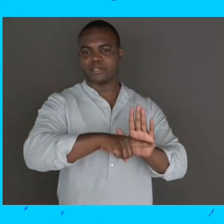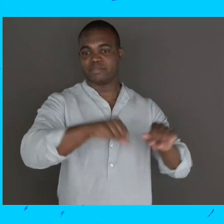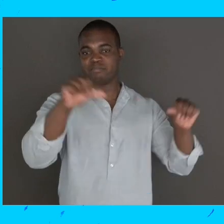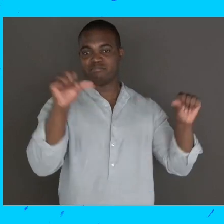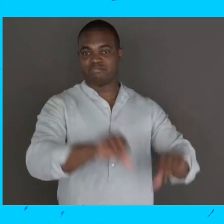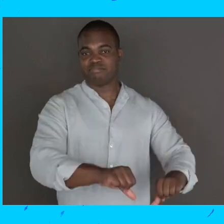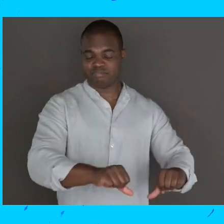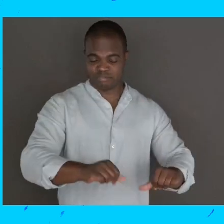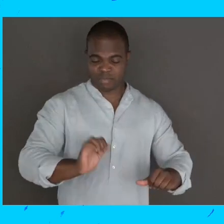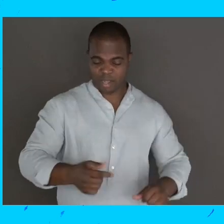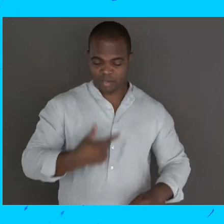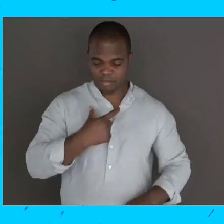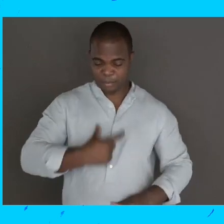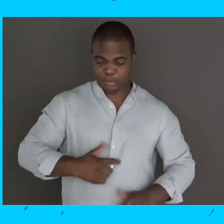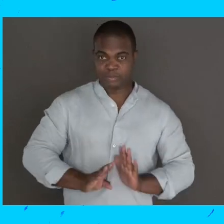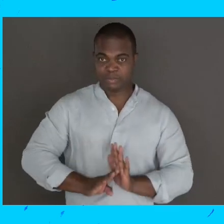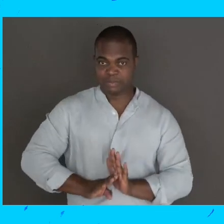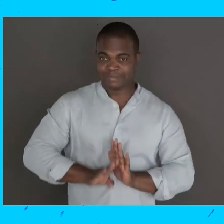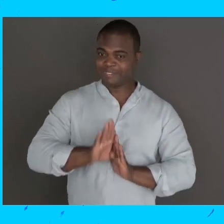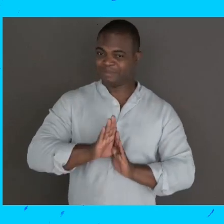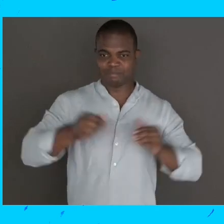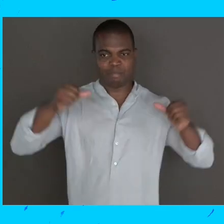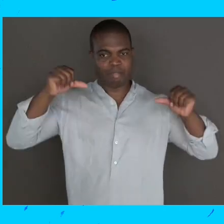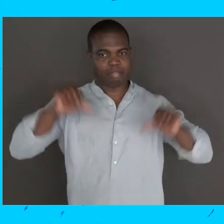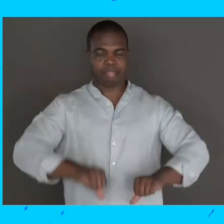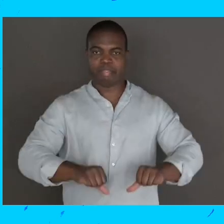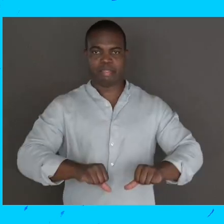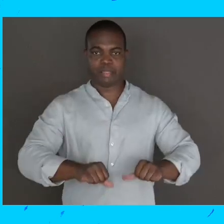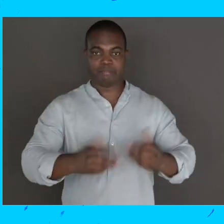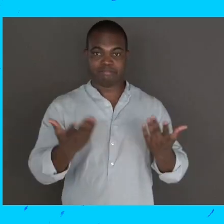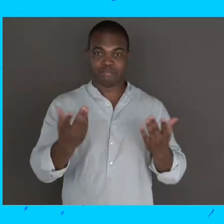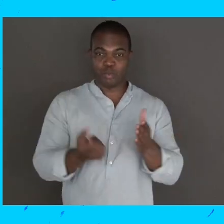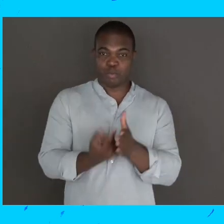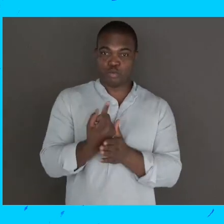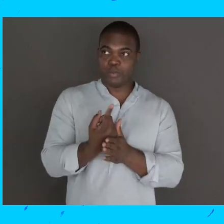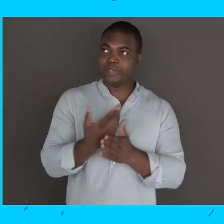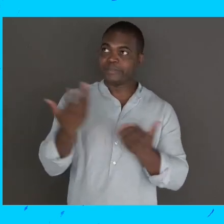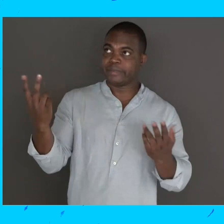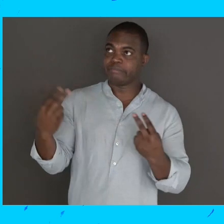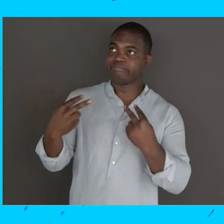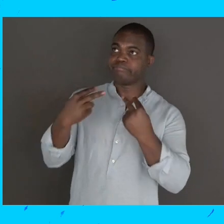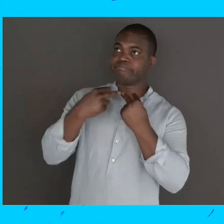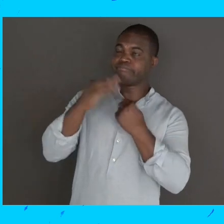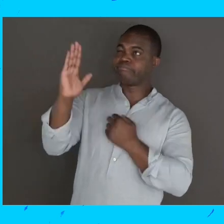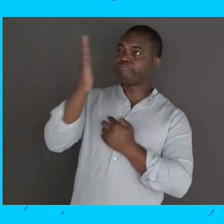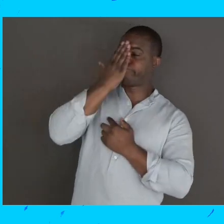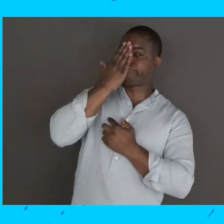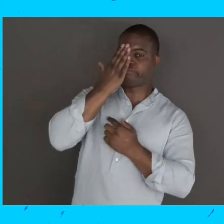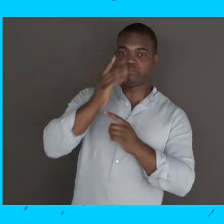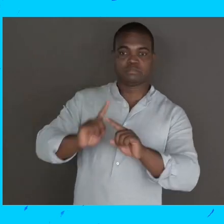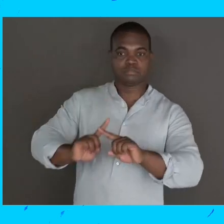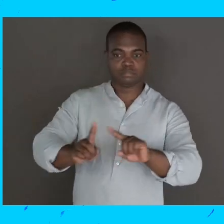de los jóvenes para el cambio organizado por la Asociación por la